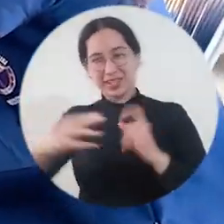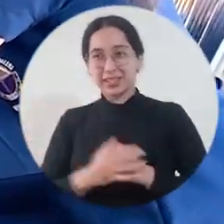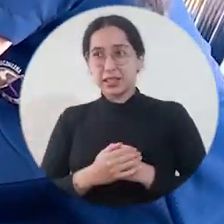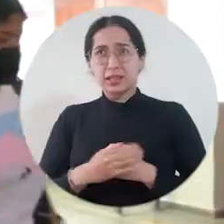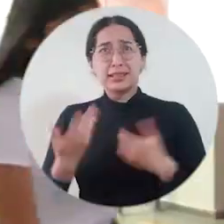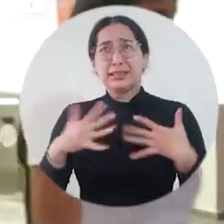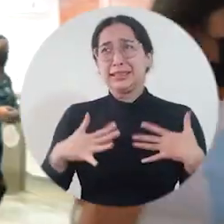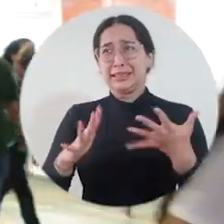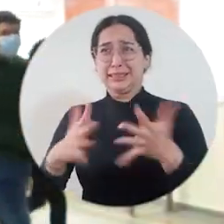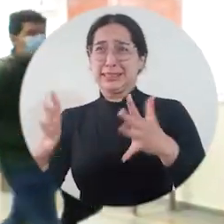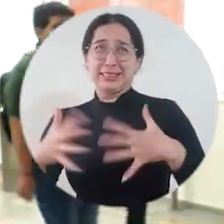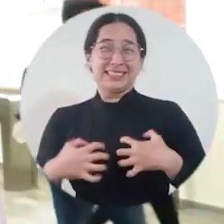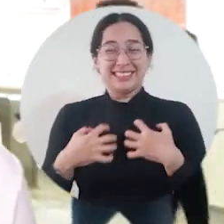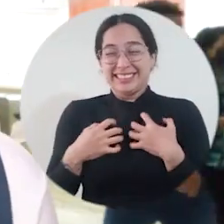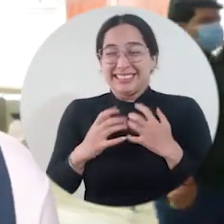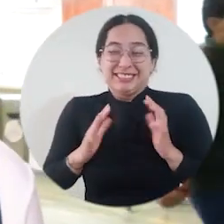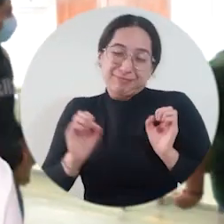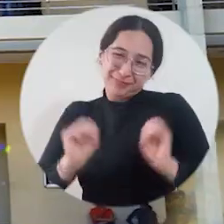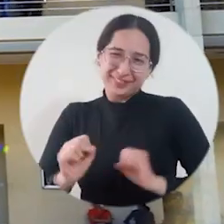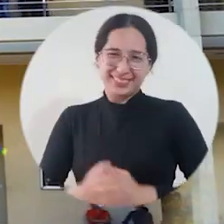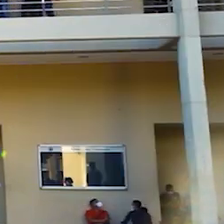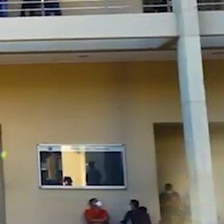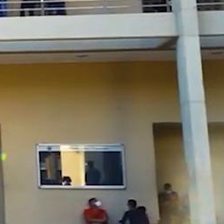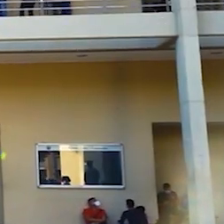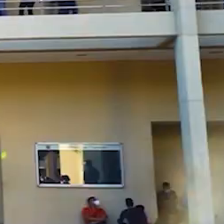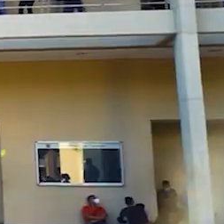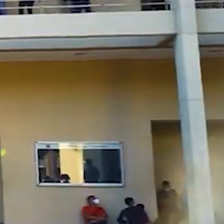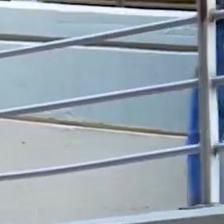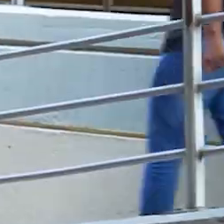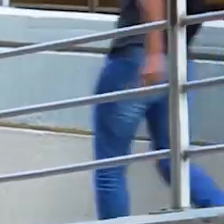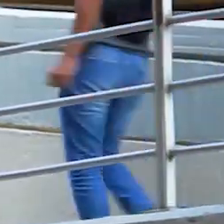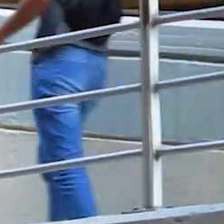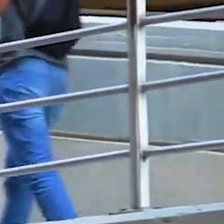Universidad Magdalena. Emoción y nervios a la vez.